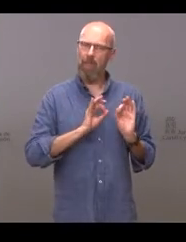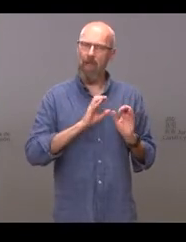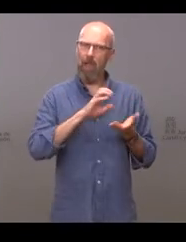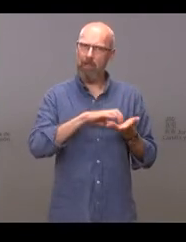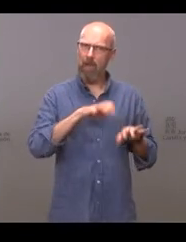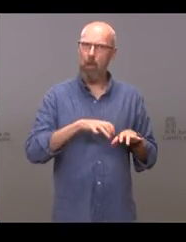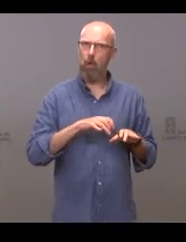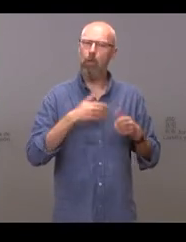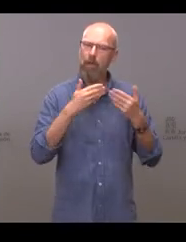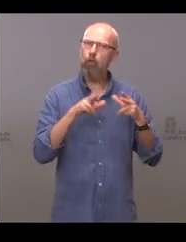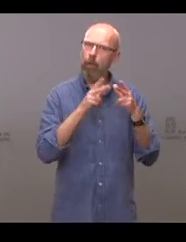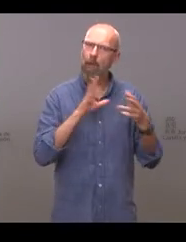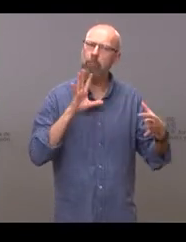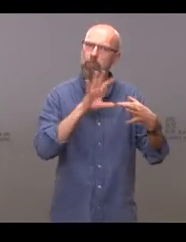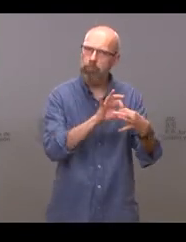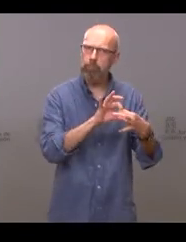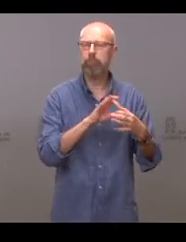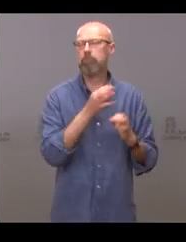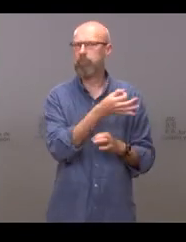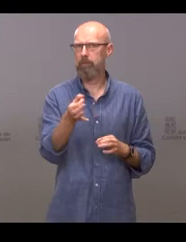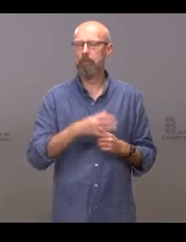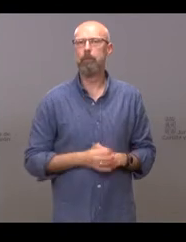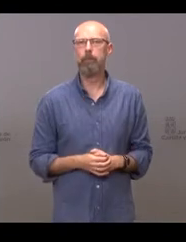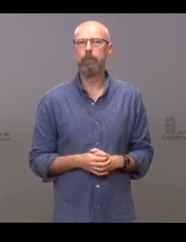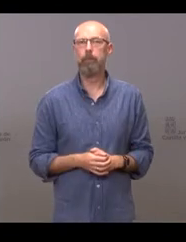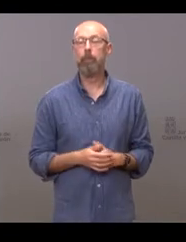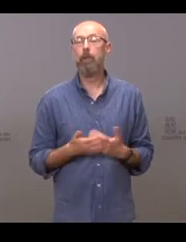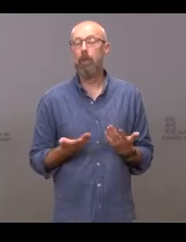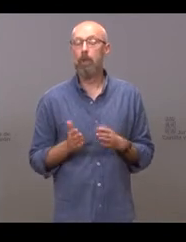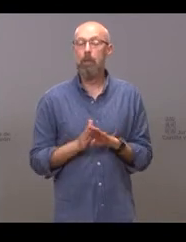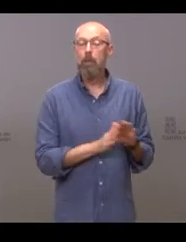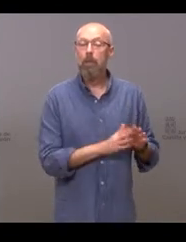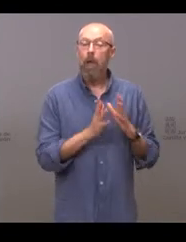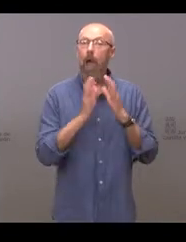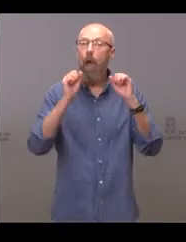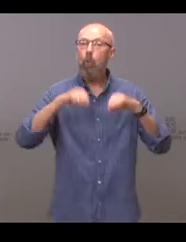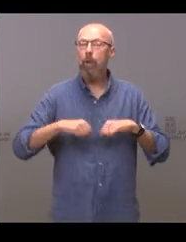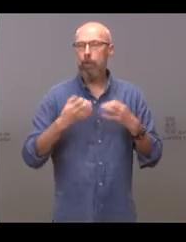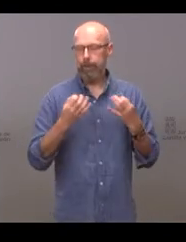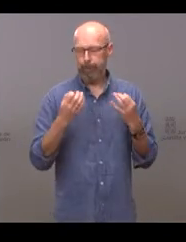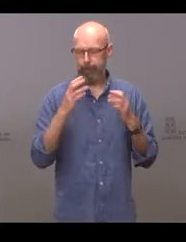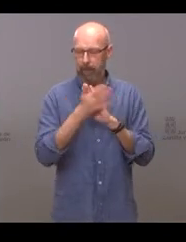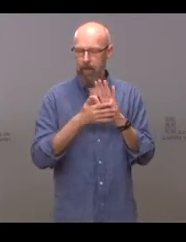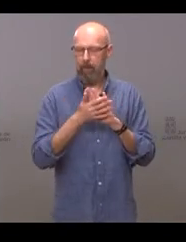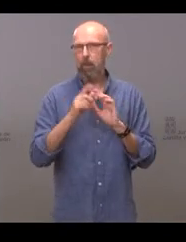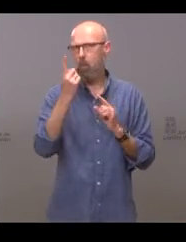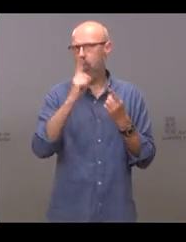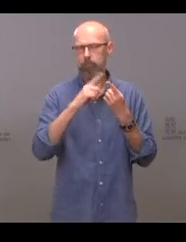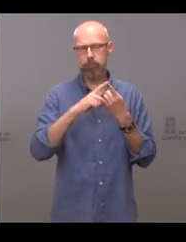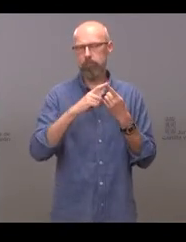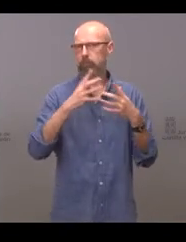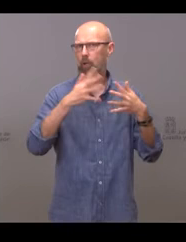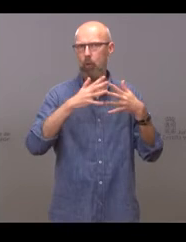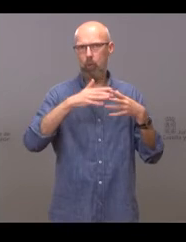como digo también por sus contenidos los acuerdos pues hay uno estructural muy